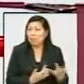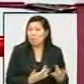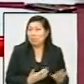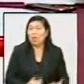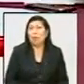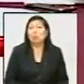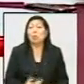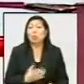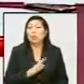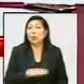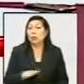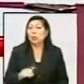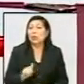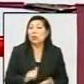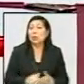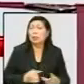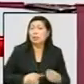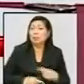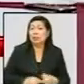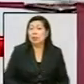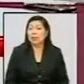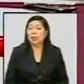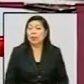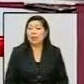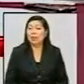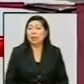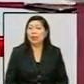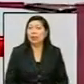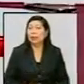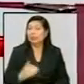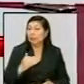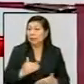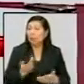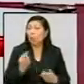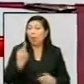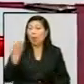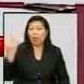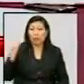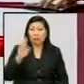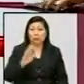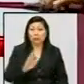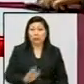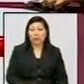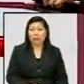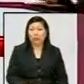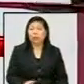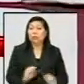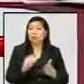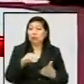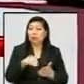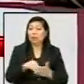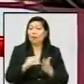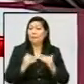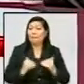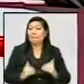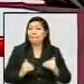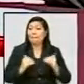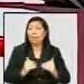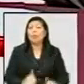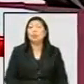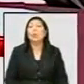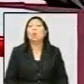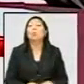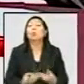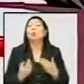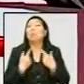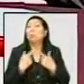inclusive muchos niños que llegaron, que tuvieron el diagnóstico desde niños, hoy día ya hayan cumplido la mayoría de edad, y muchos